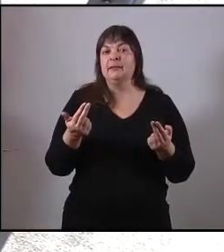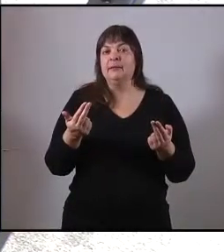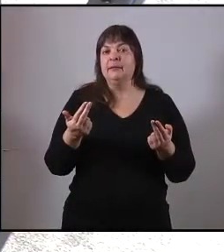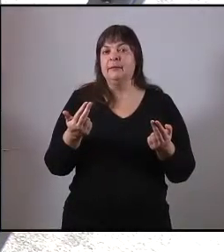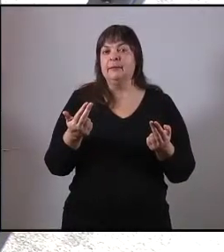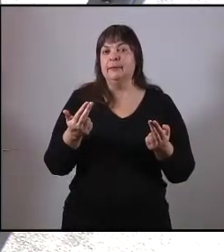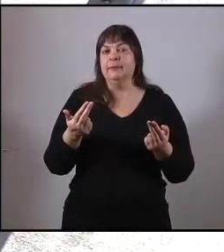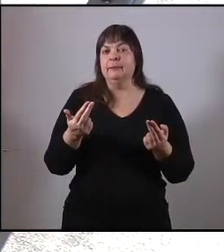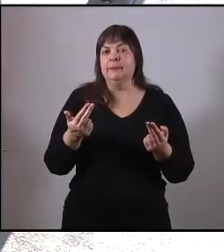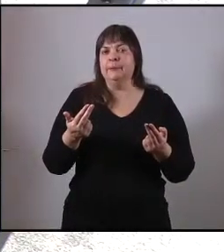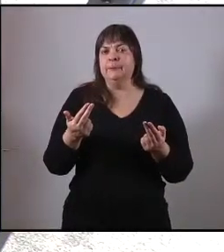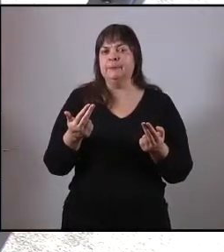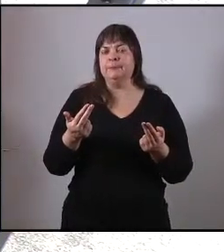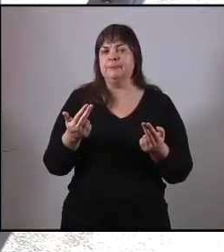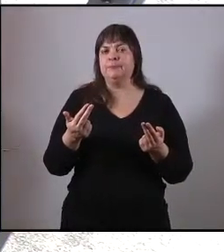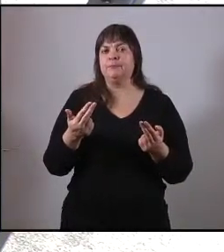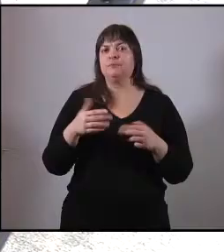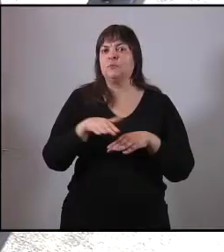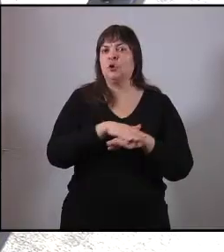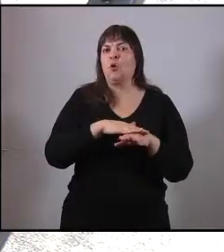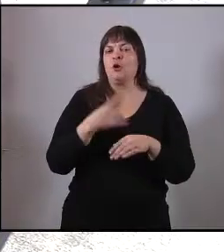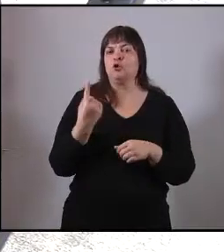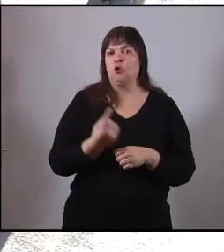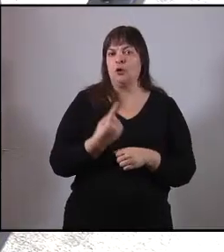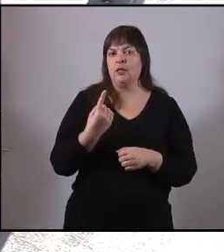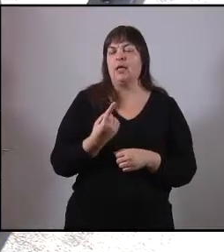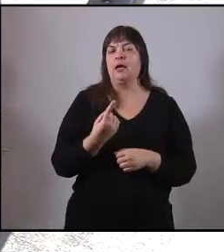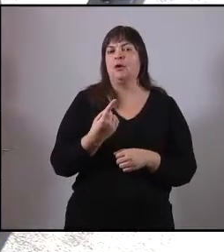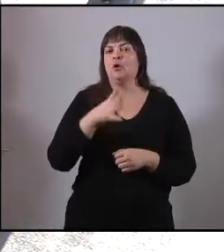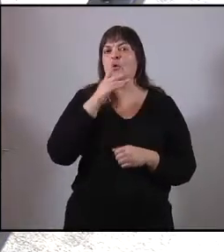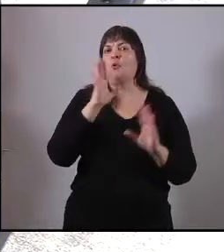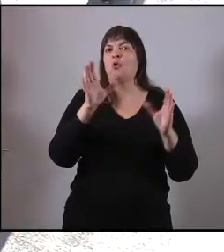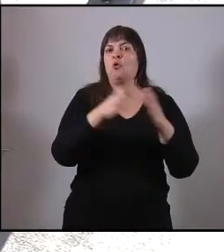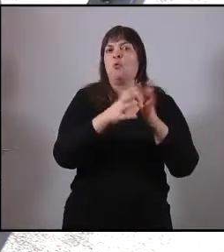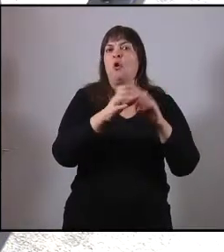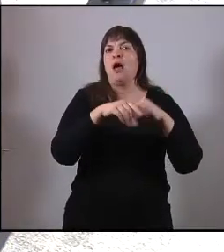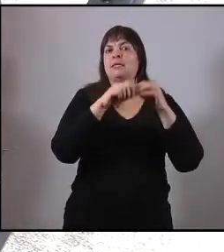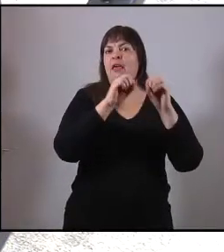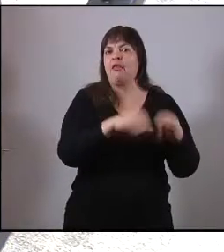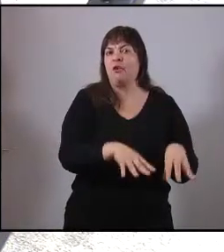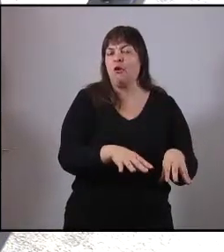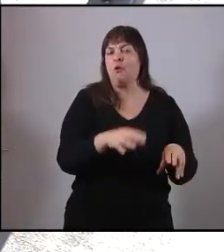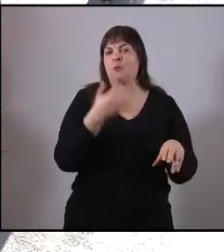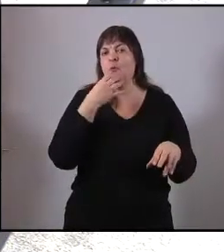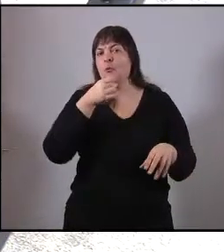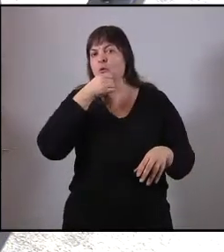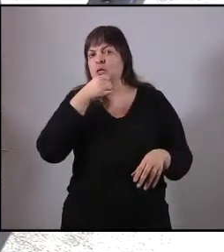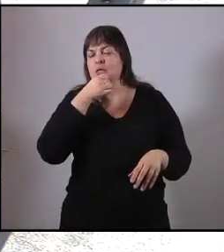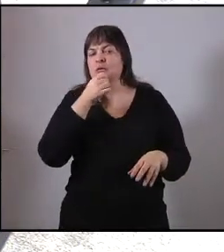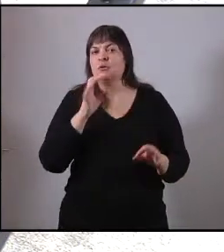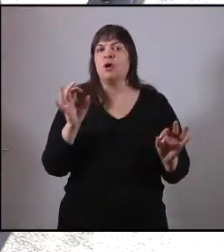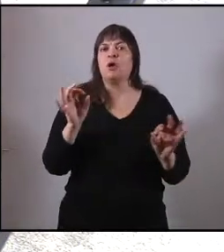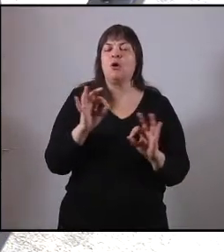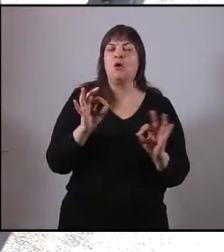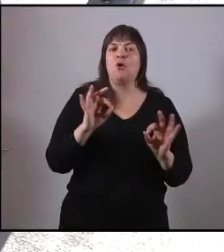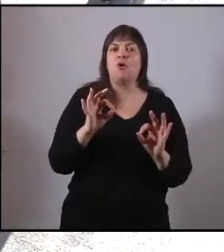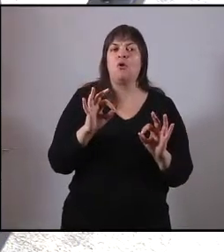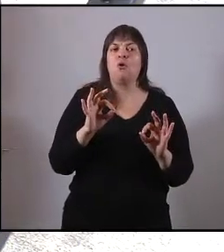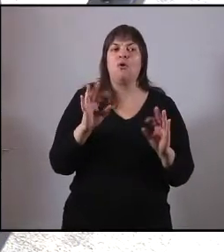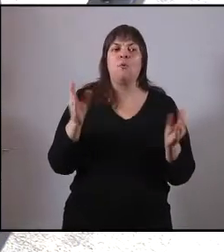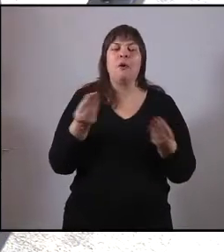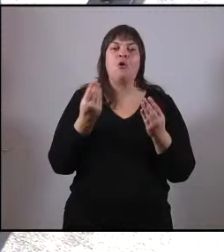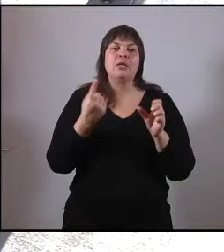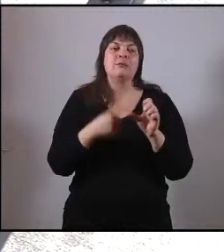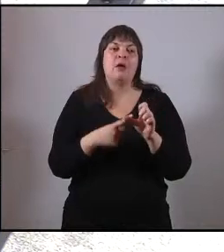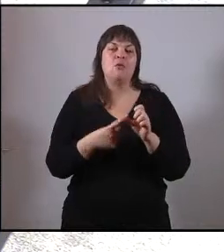de preferir un gobierno en solitario con la abstención de algún partido, como el Partido Socialista, o sería más factible y mejor para